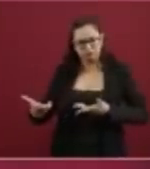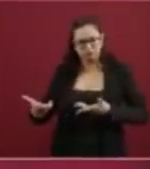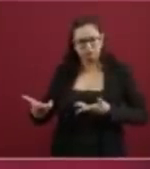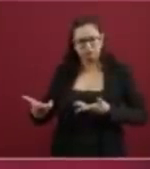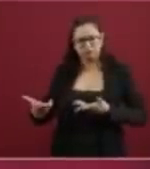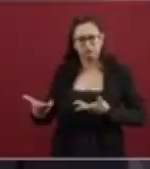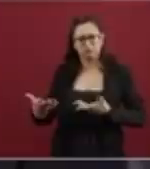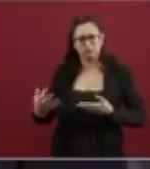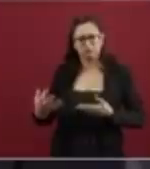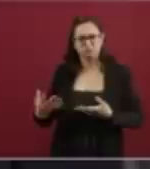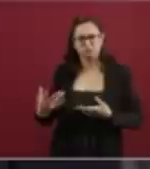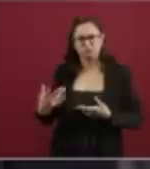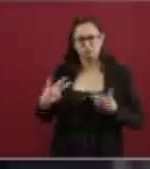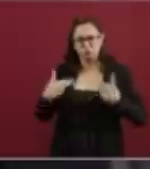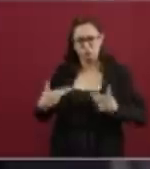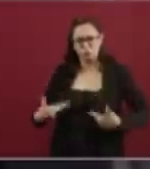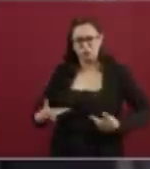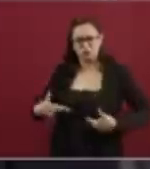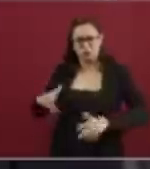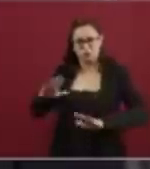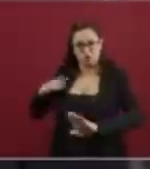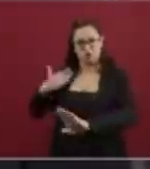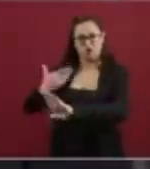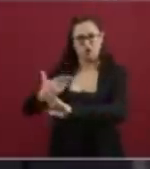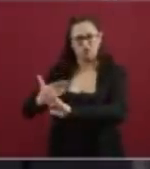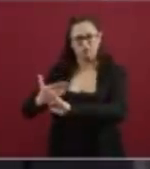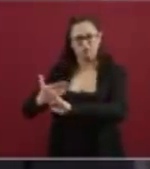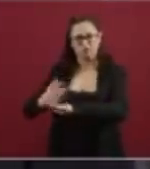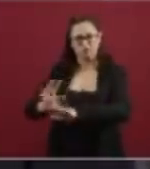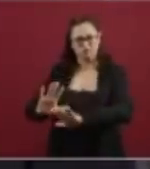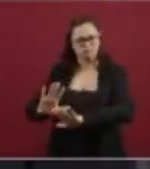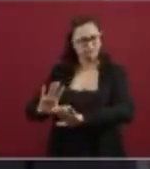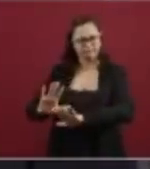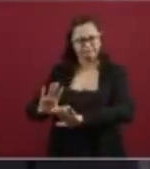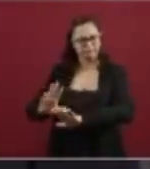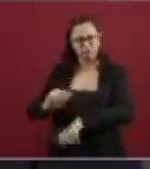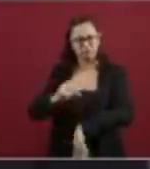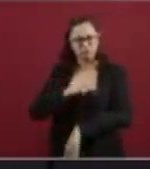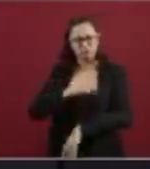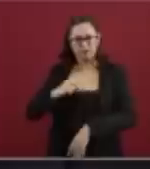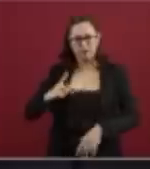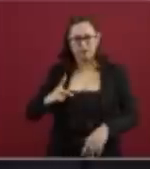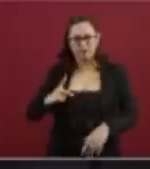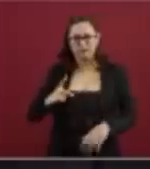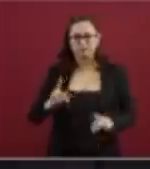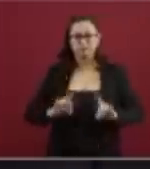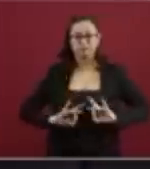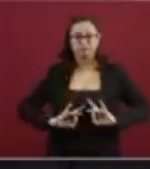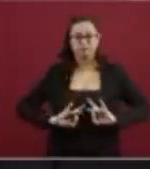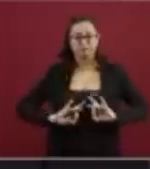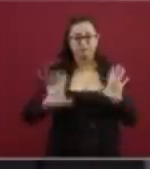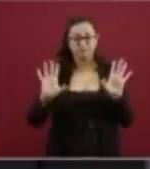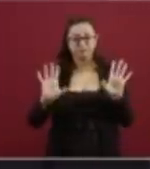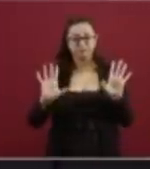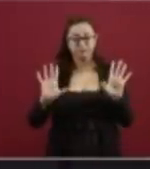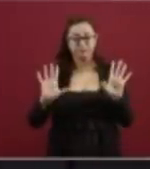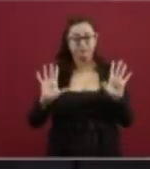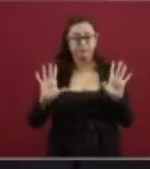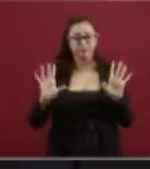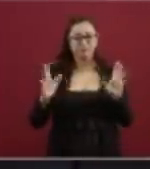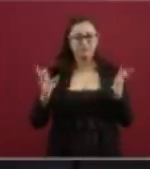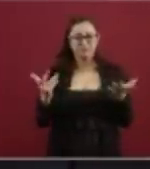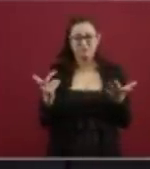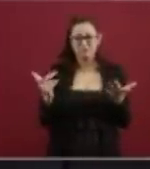la dignidad. Entonces, cuando se presentan casos así, es de mal